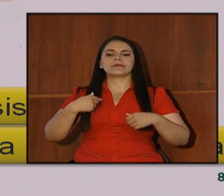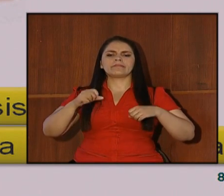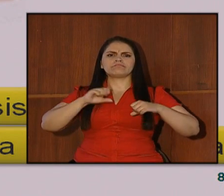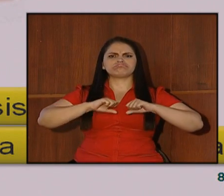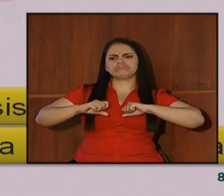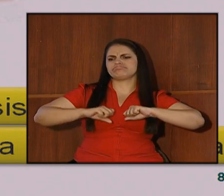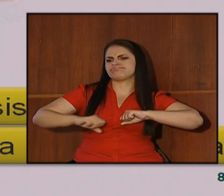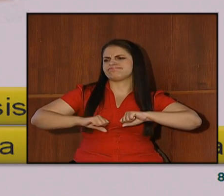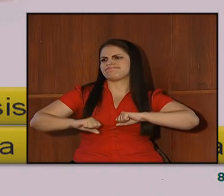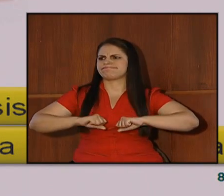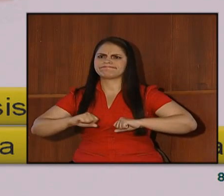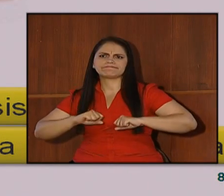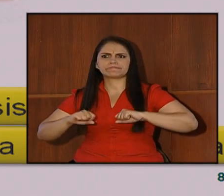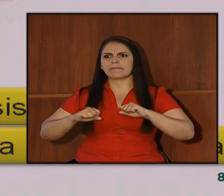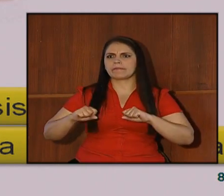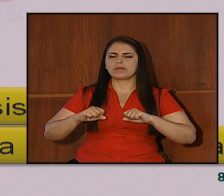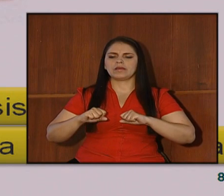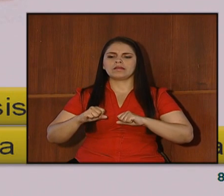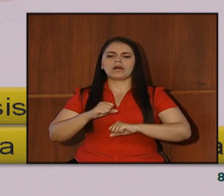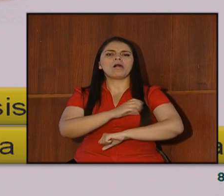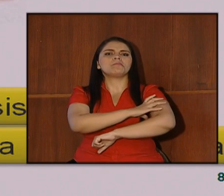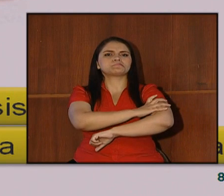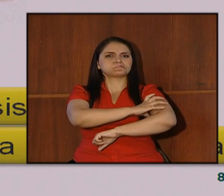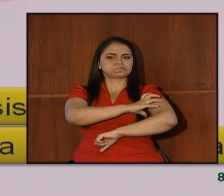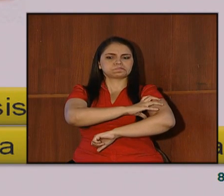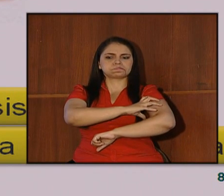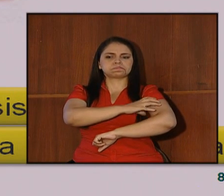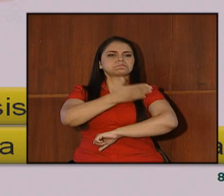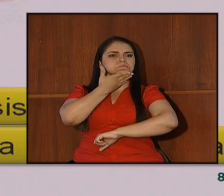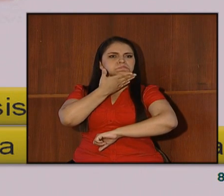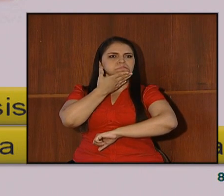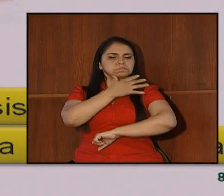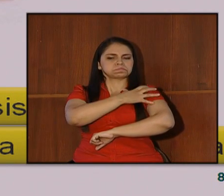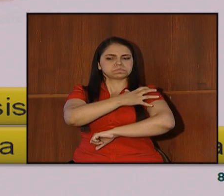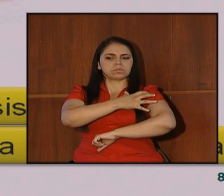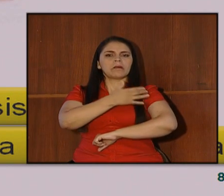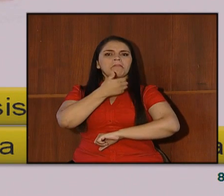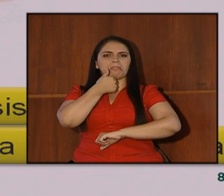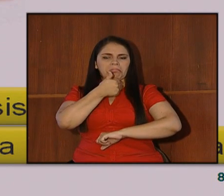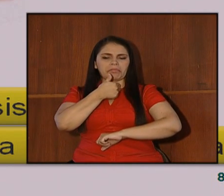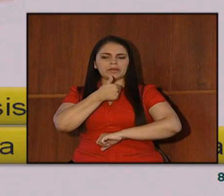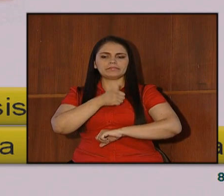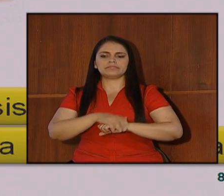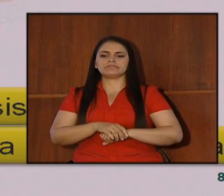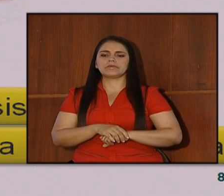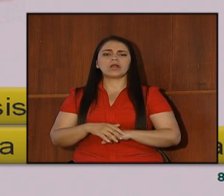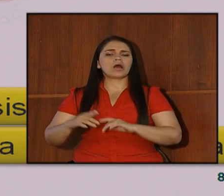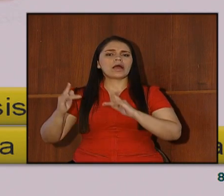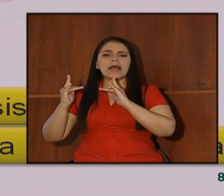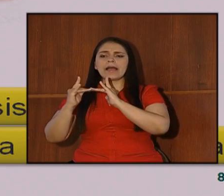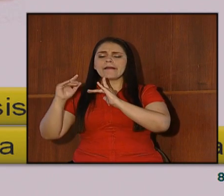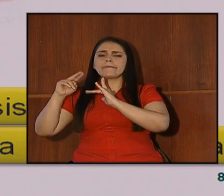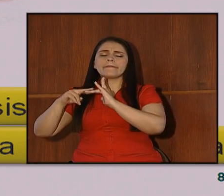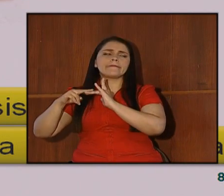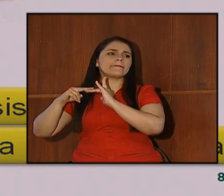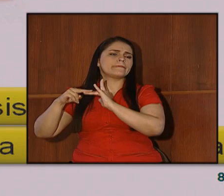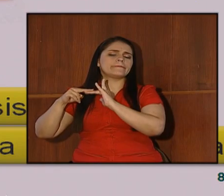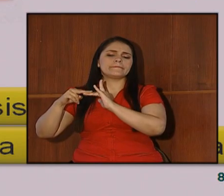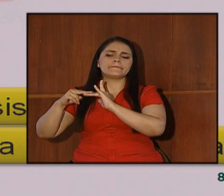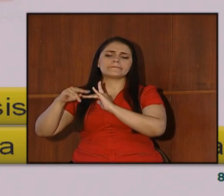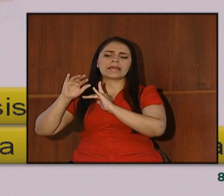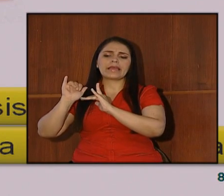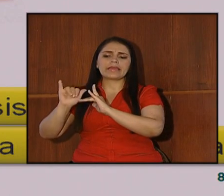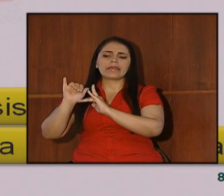está formadita, está bien, está llenita, como decimos nosotros, ¿sí? En cambio, cuando un paciente